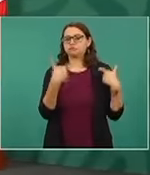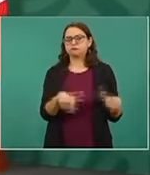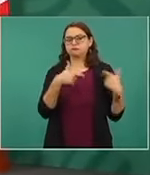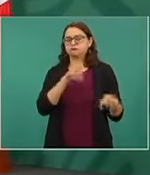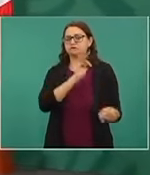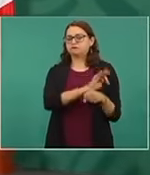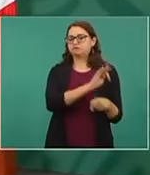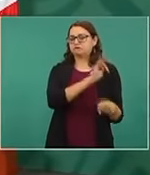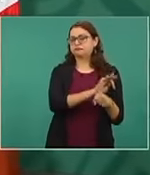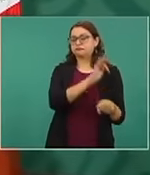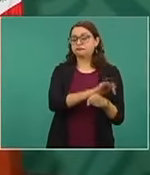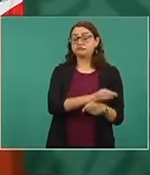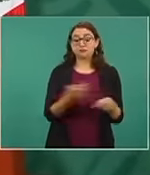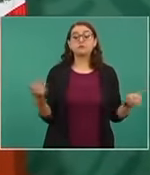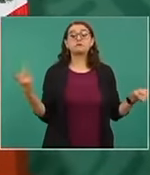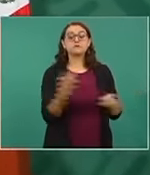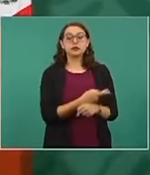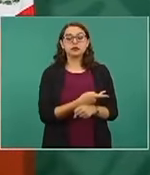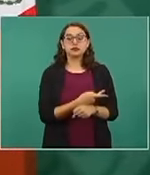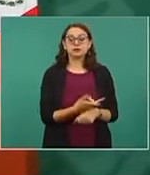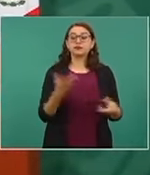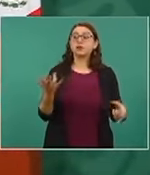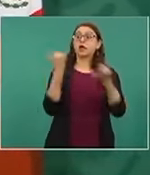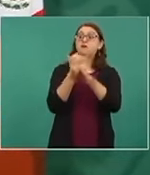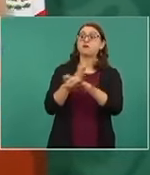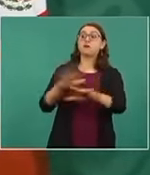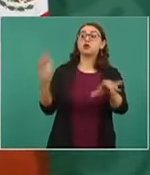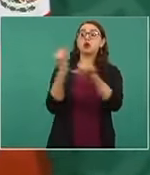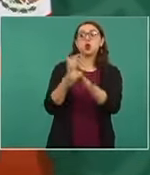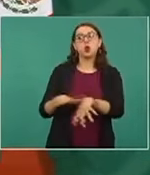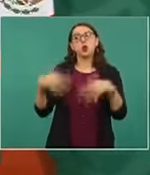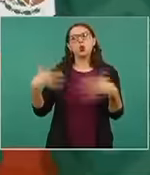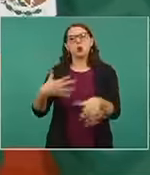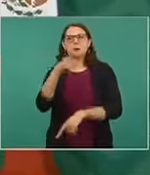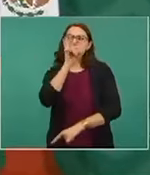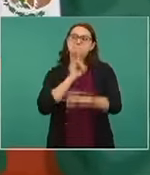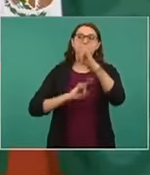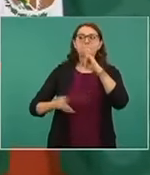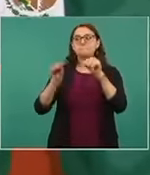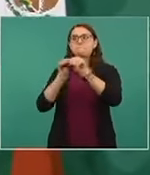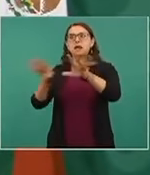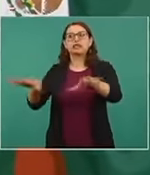entonces distorsionan las cosas, ¿no? Hablan de que vamos a expropiar, por ejemplo,